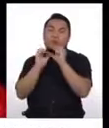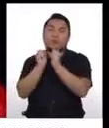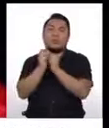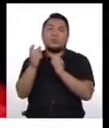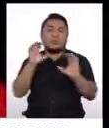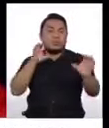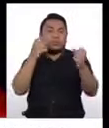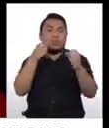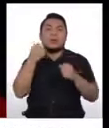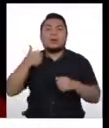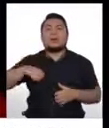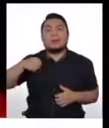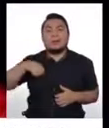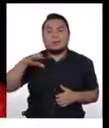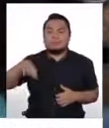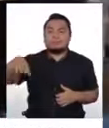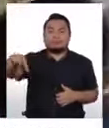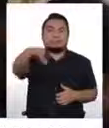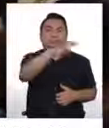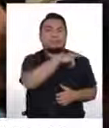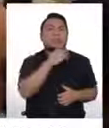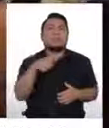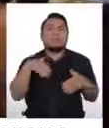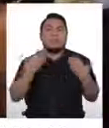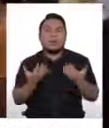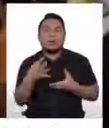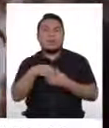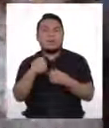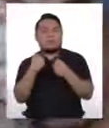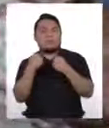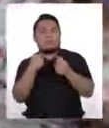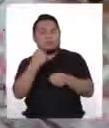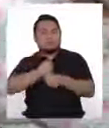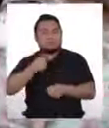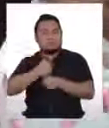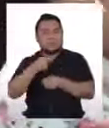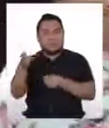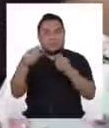teleconferencia con los alcaldes distritales para comparecer sobre el futuro de estos comercios.